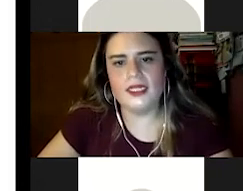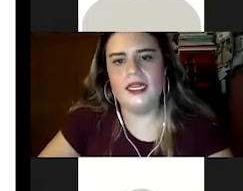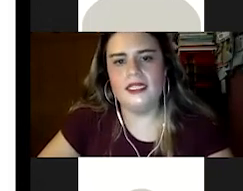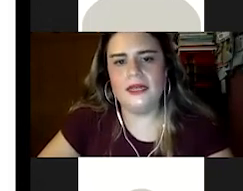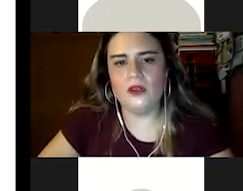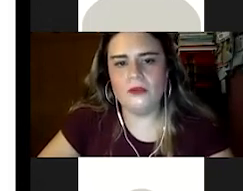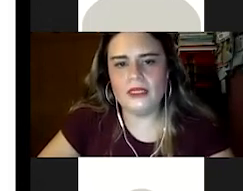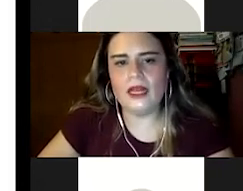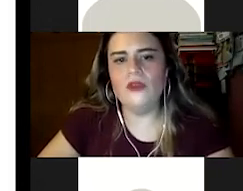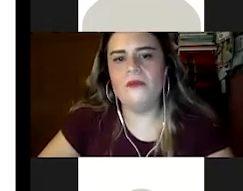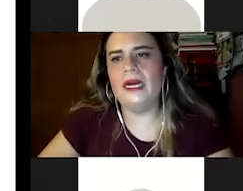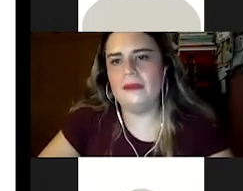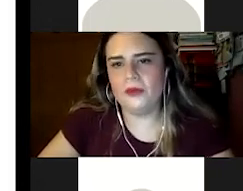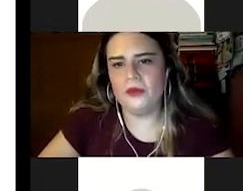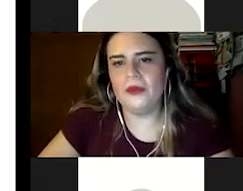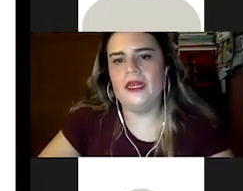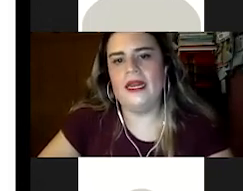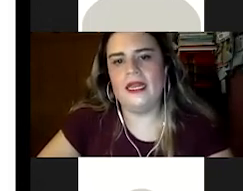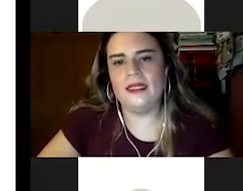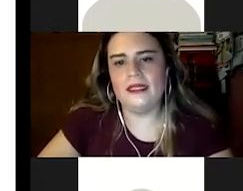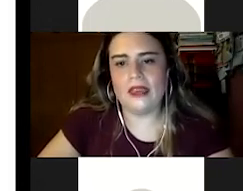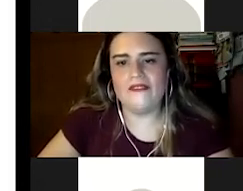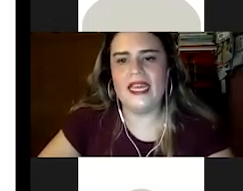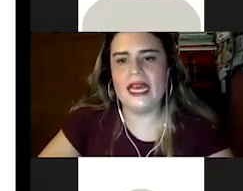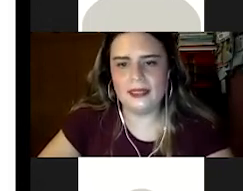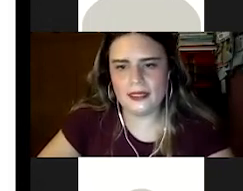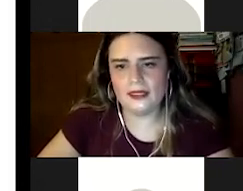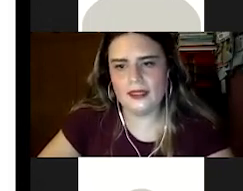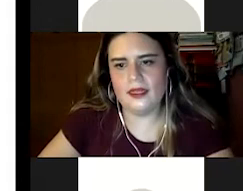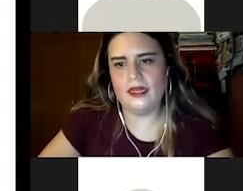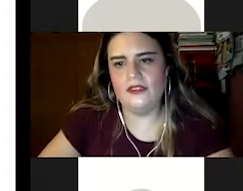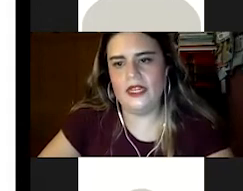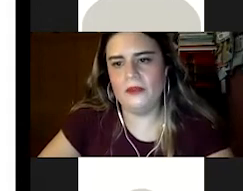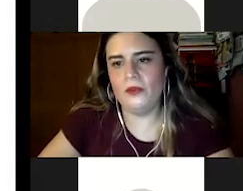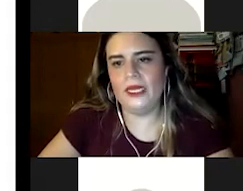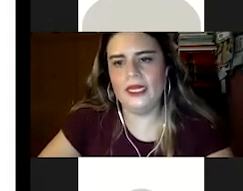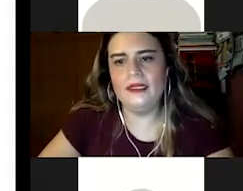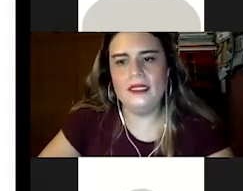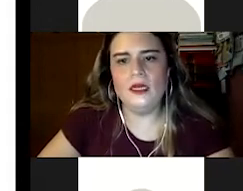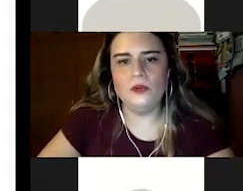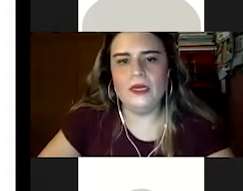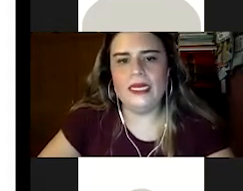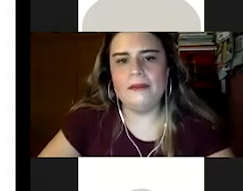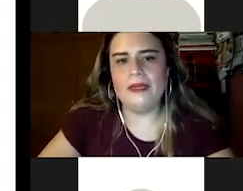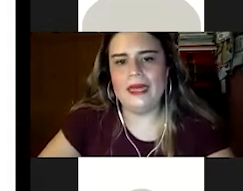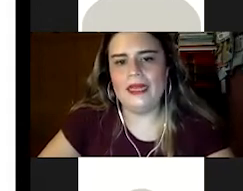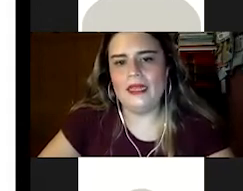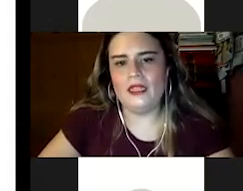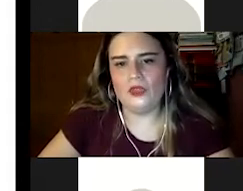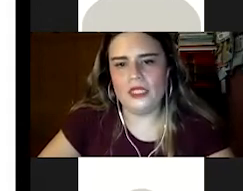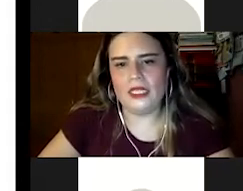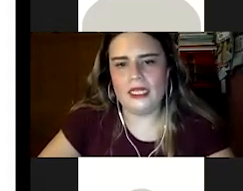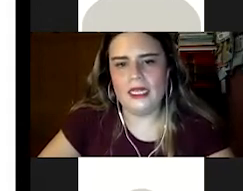17.17 que ya les había comentado, para promover alianzas eficaces en la esfera pública, privada y de